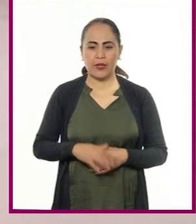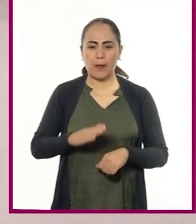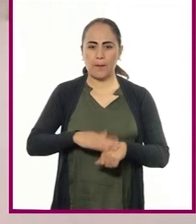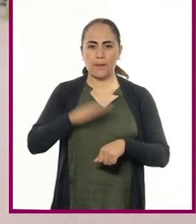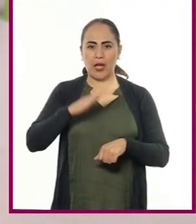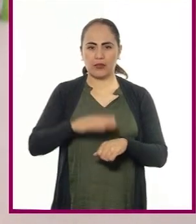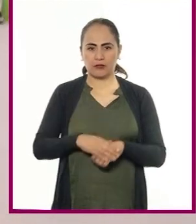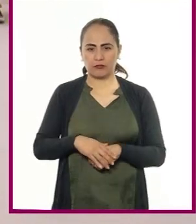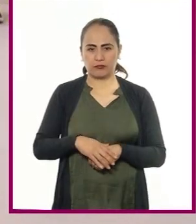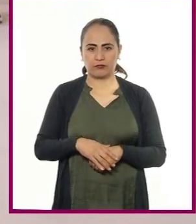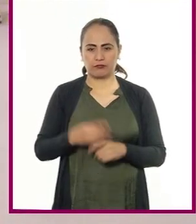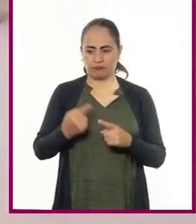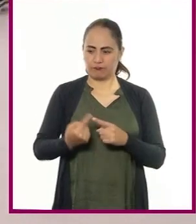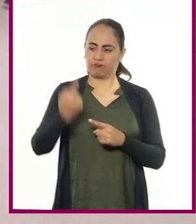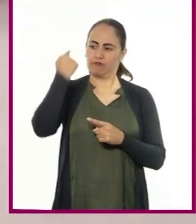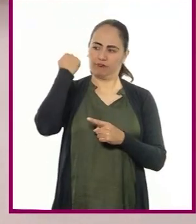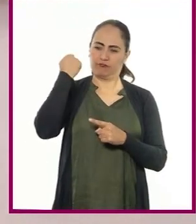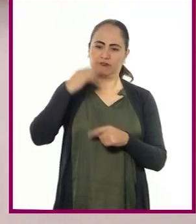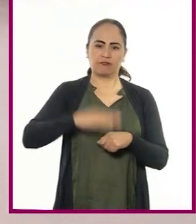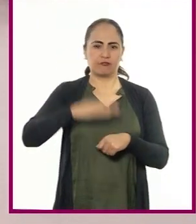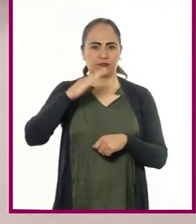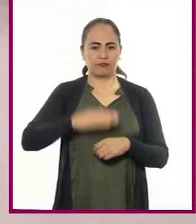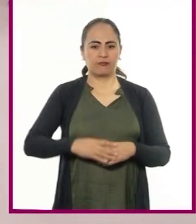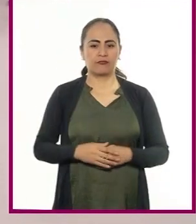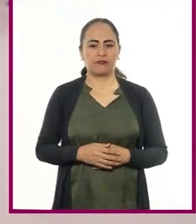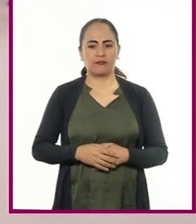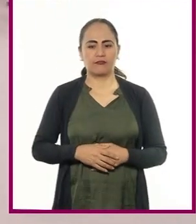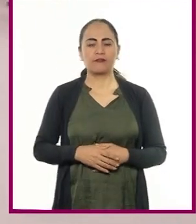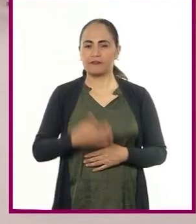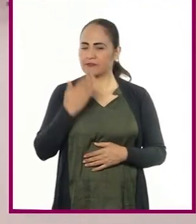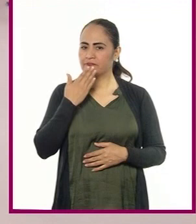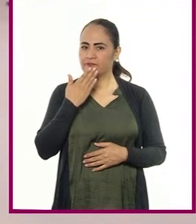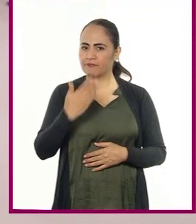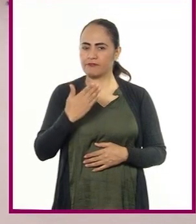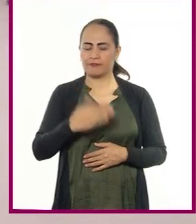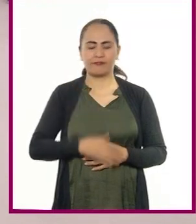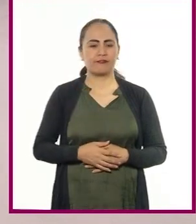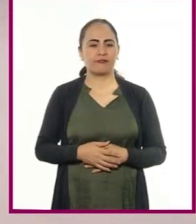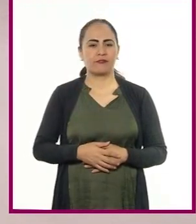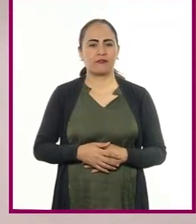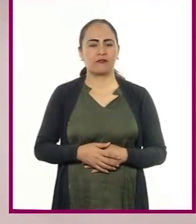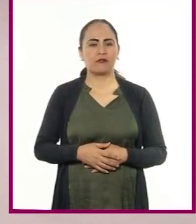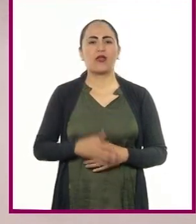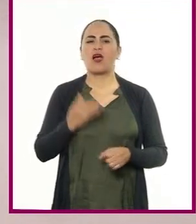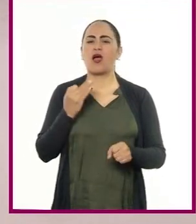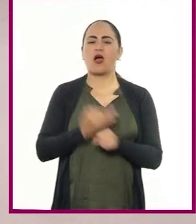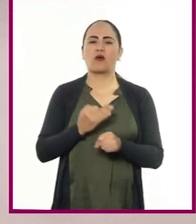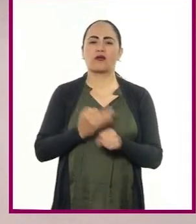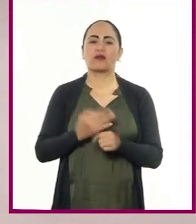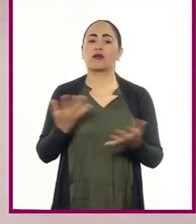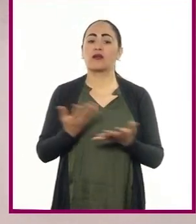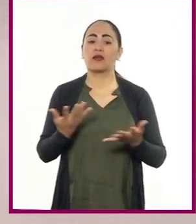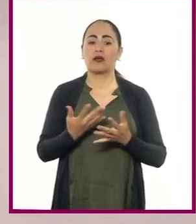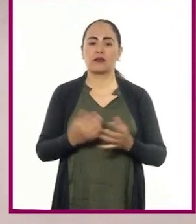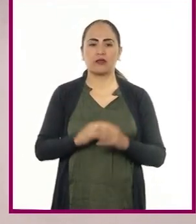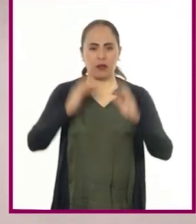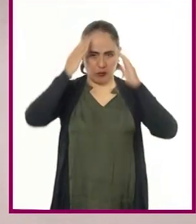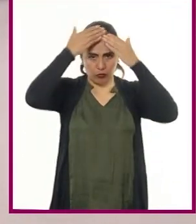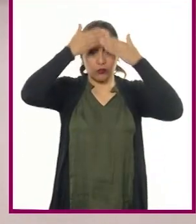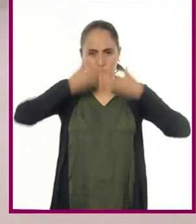Más. Tienes ahí el espacio. Ahí está, perfecto. En esta ocasión, sí nos vamos a colocar la